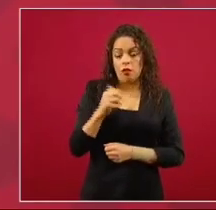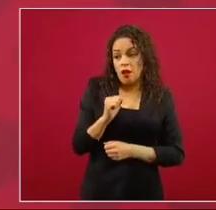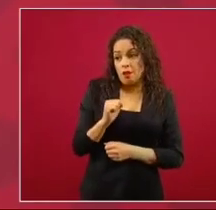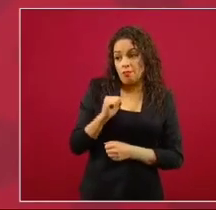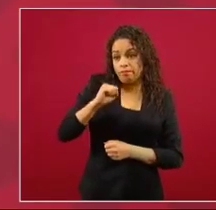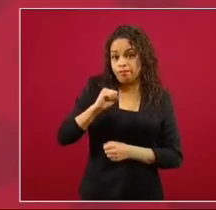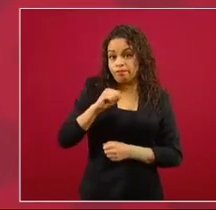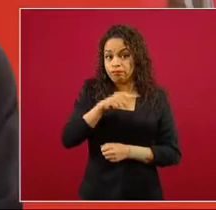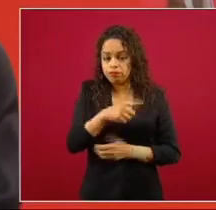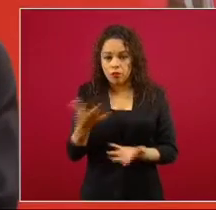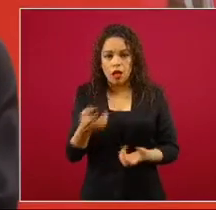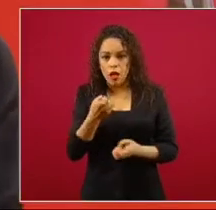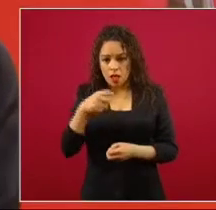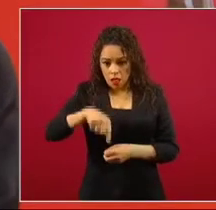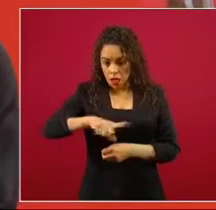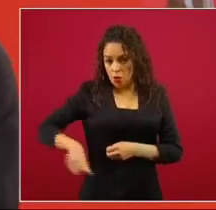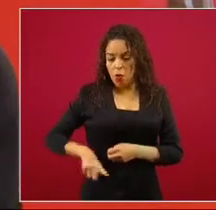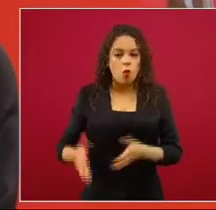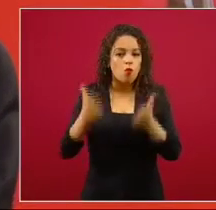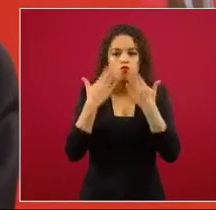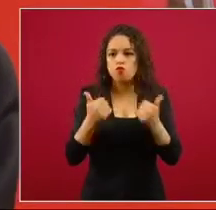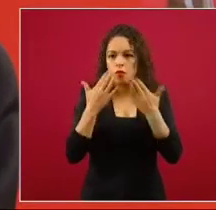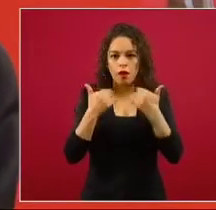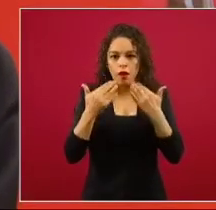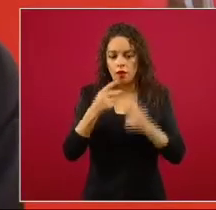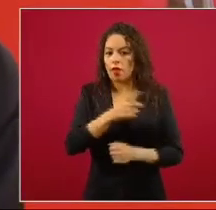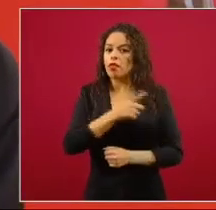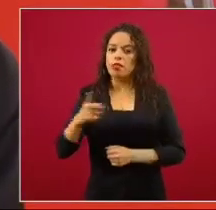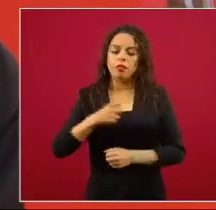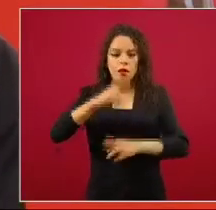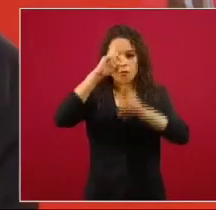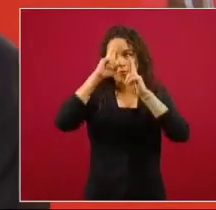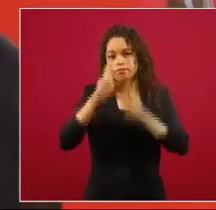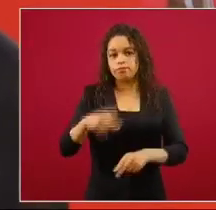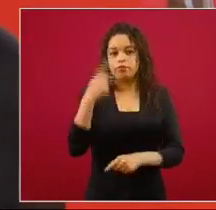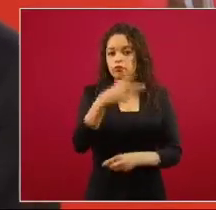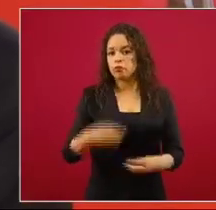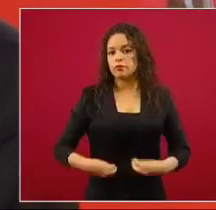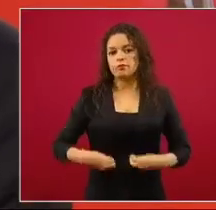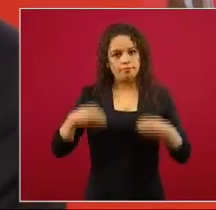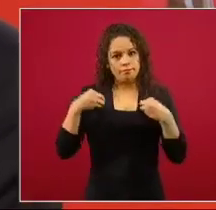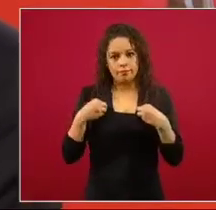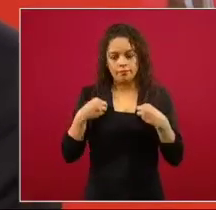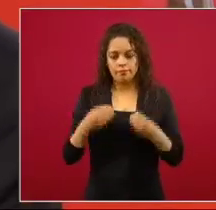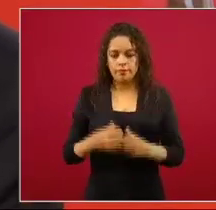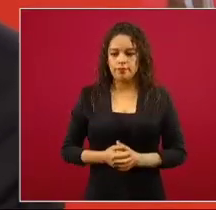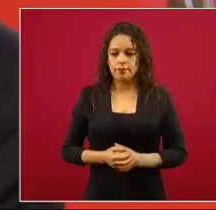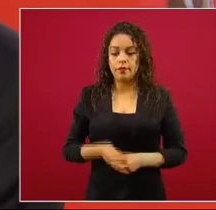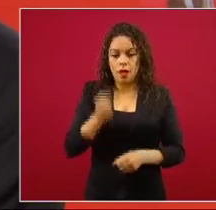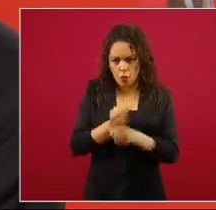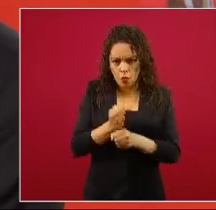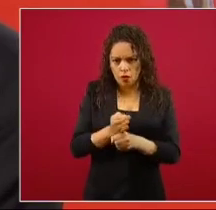hay esa concepción en nuestro gobierno y hay que respetar su confidencialidad. En este caso